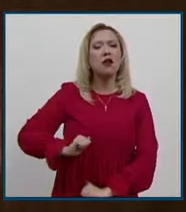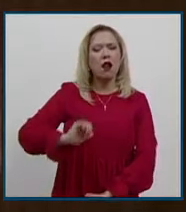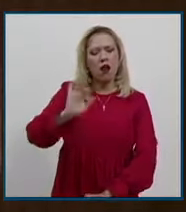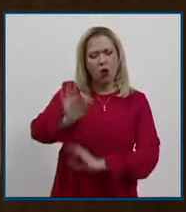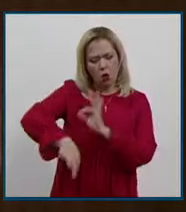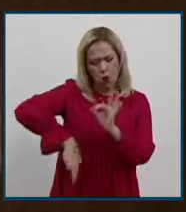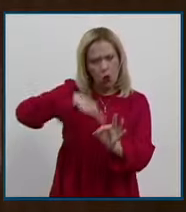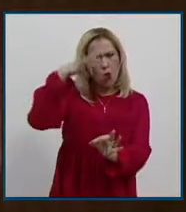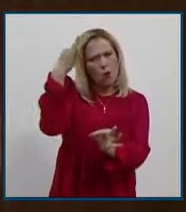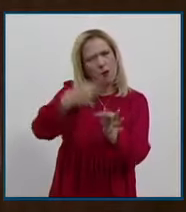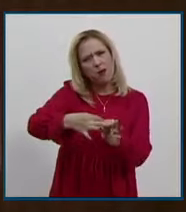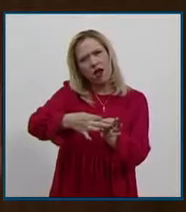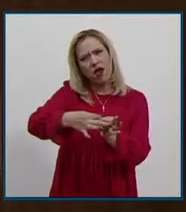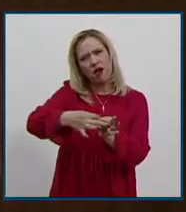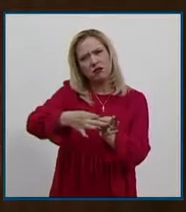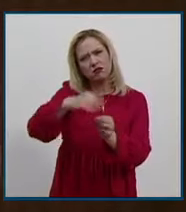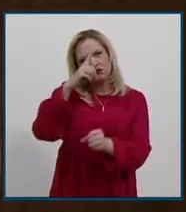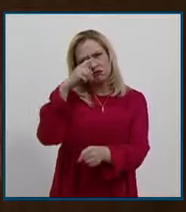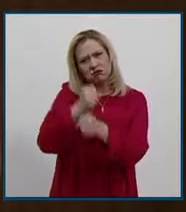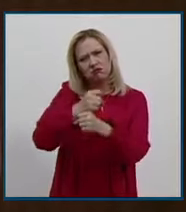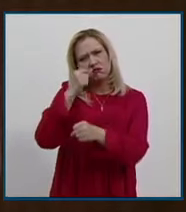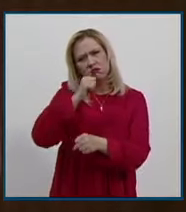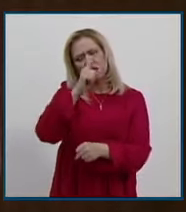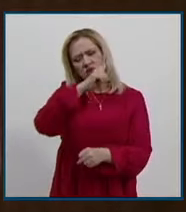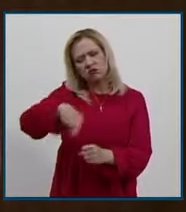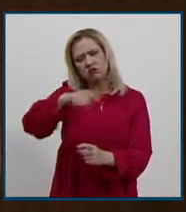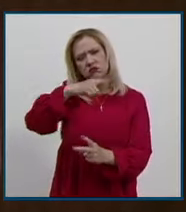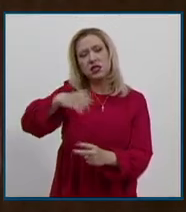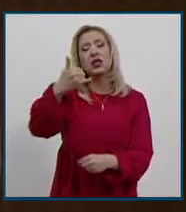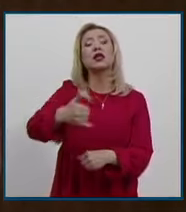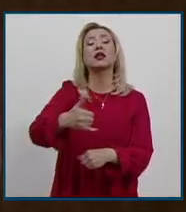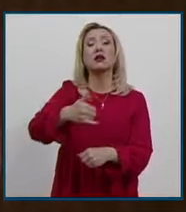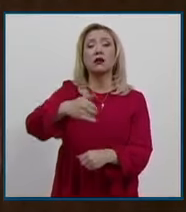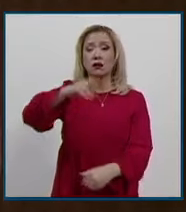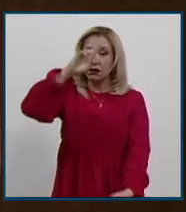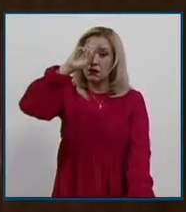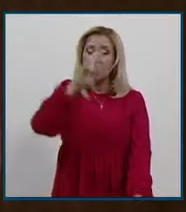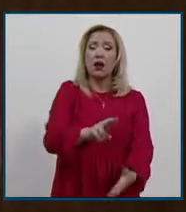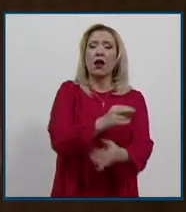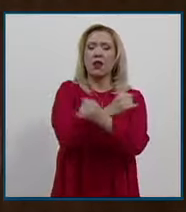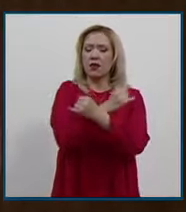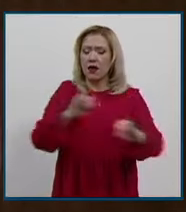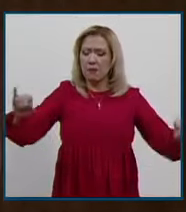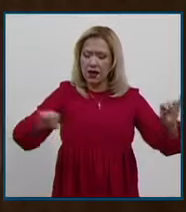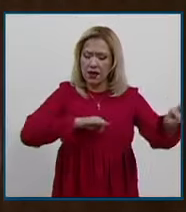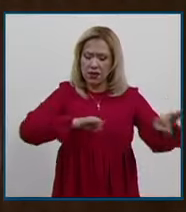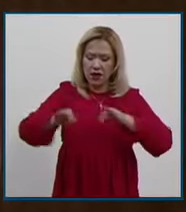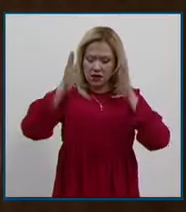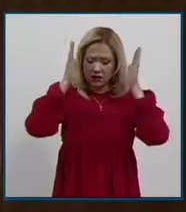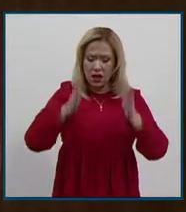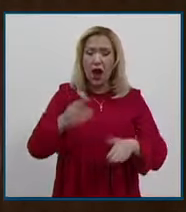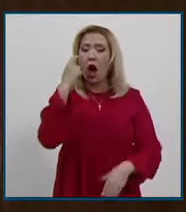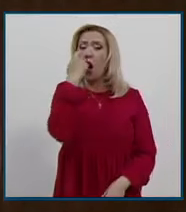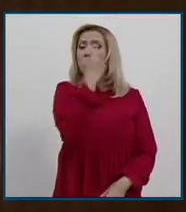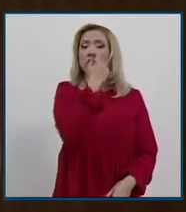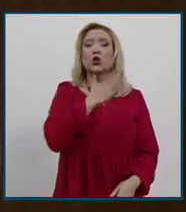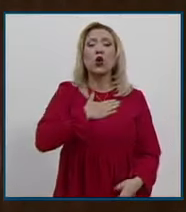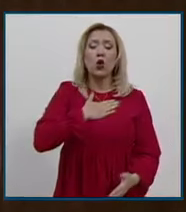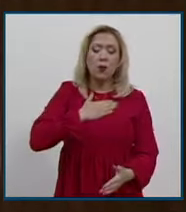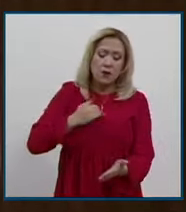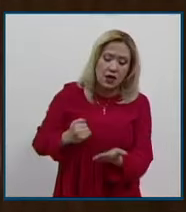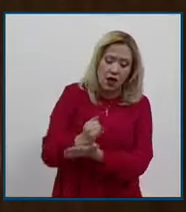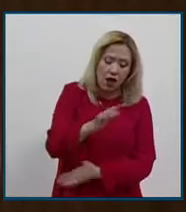cita y da cuenta puntual de su encomienda con Independencia con autonomía con